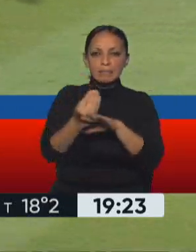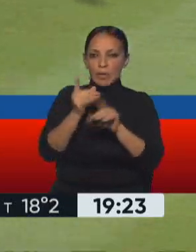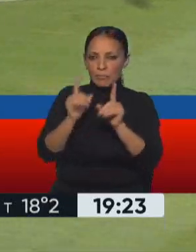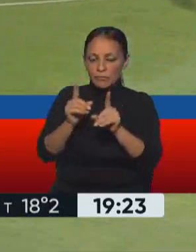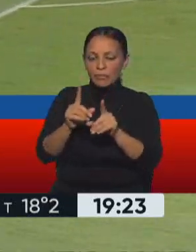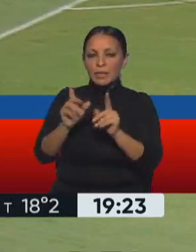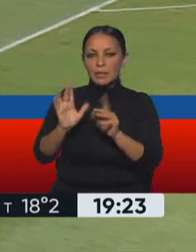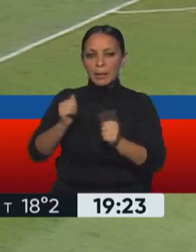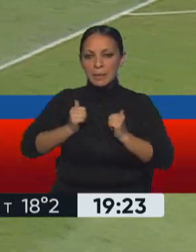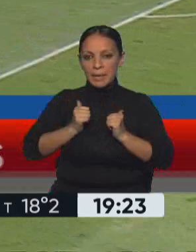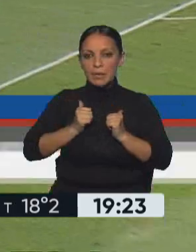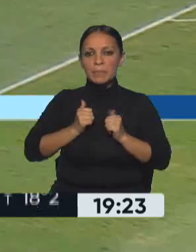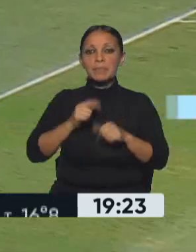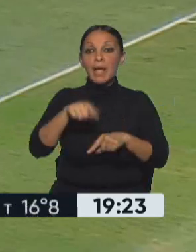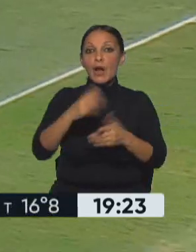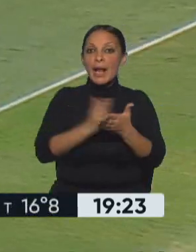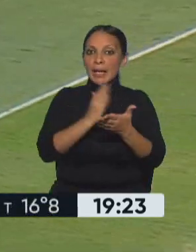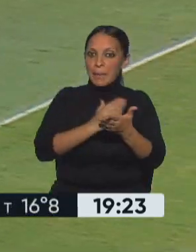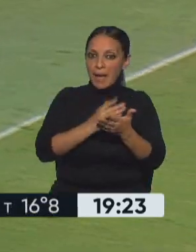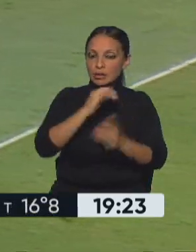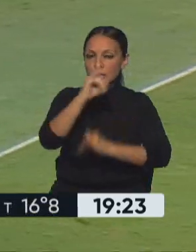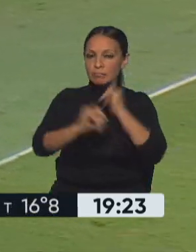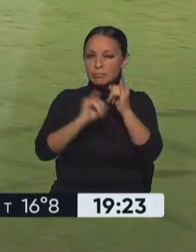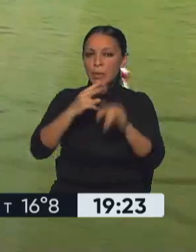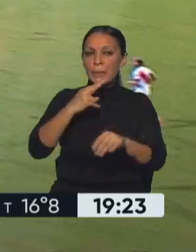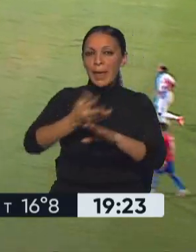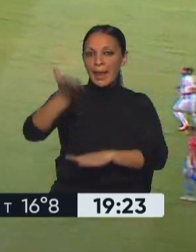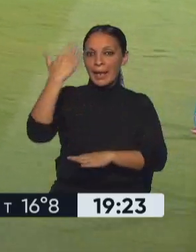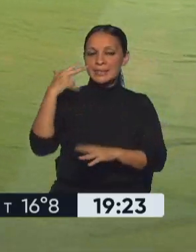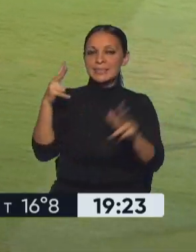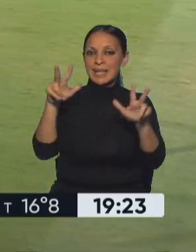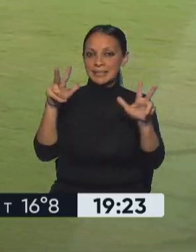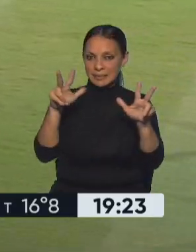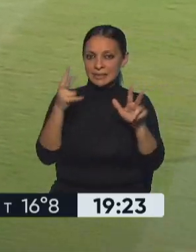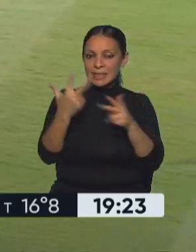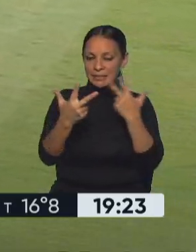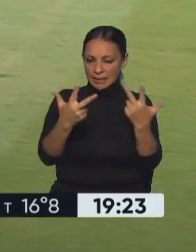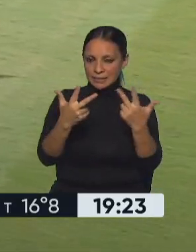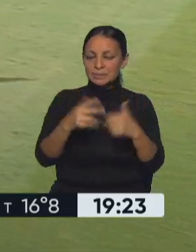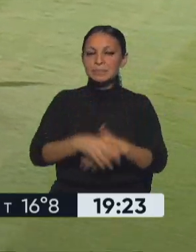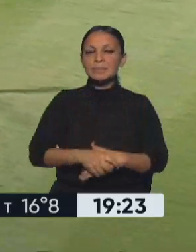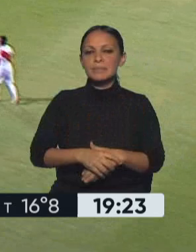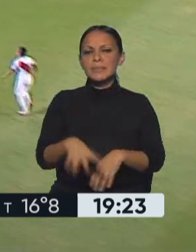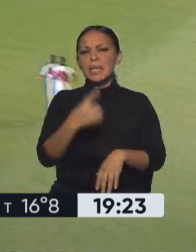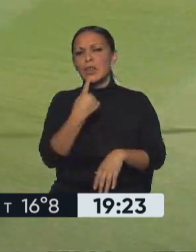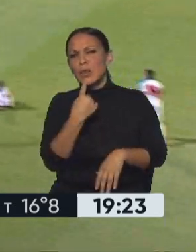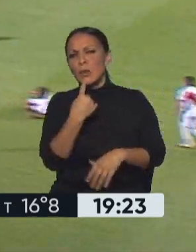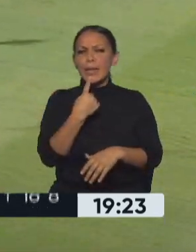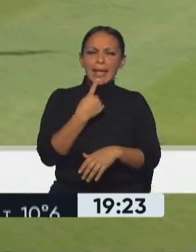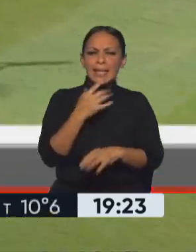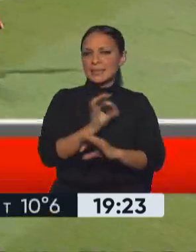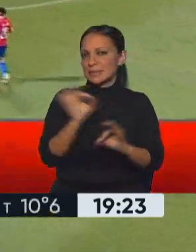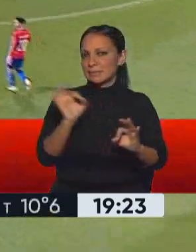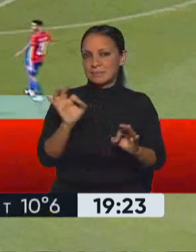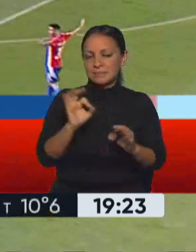pasamos a lo sucedido en el repaso el viernes con este 3-3, sin ningún tipo de dudas, por emociones, por